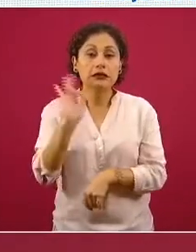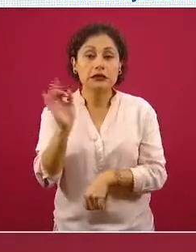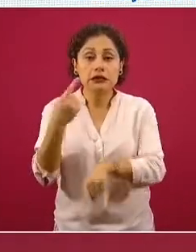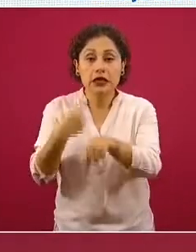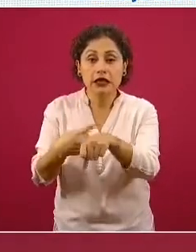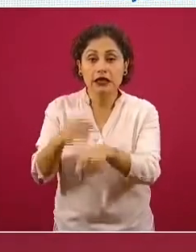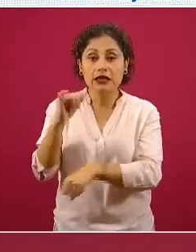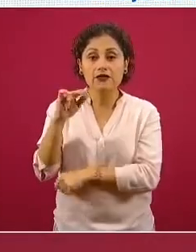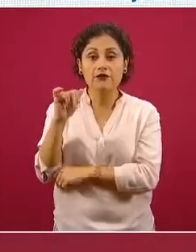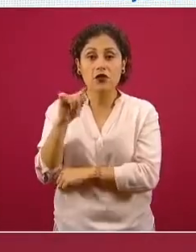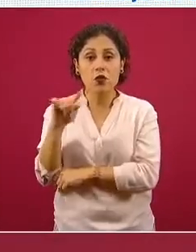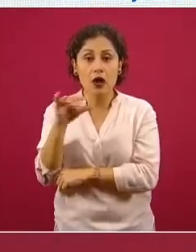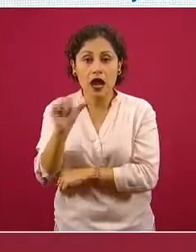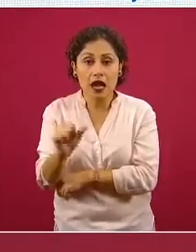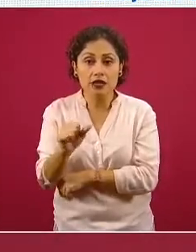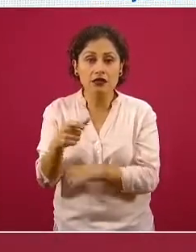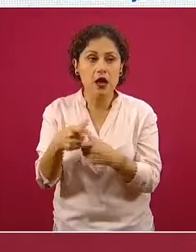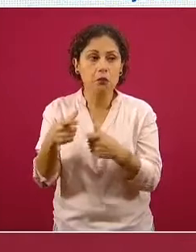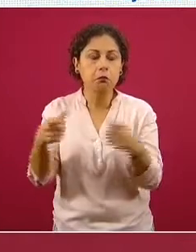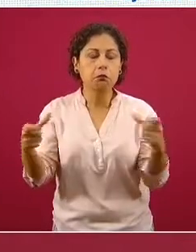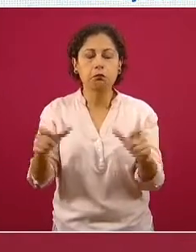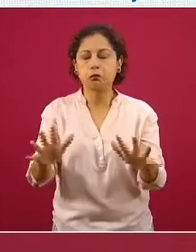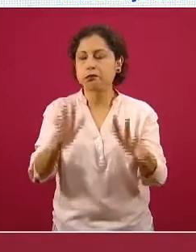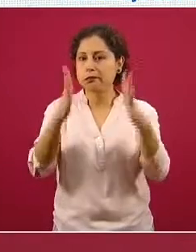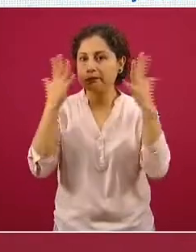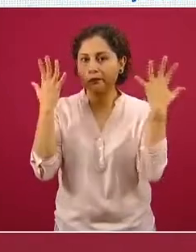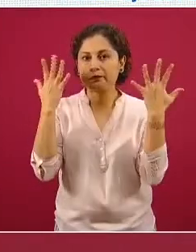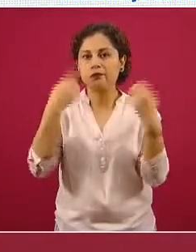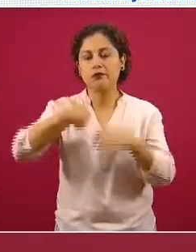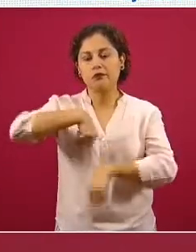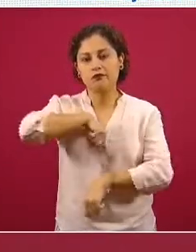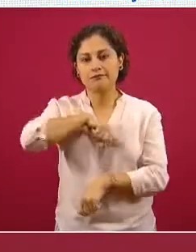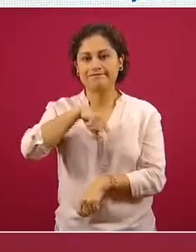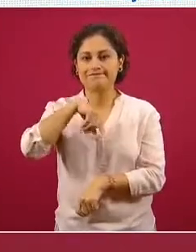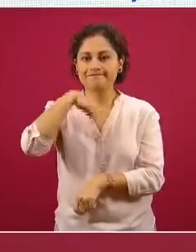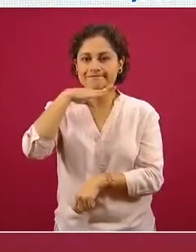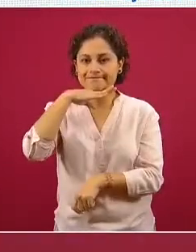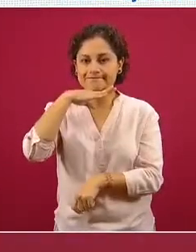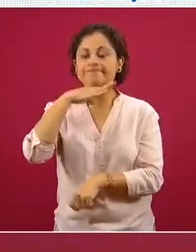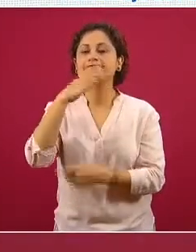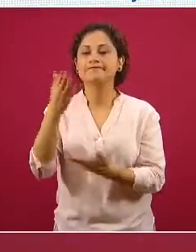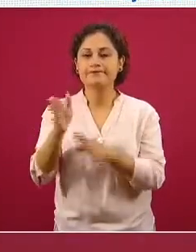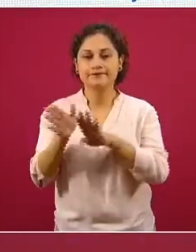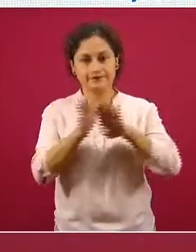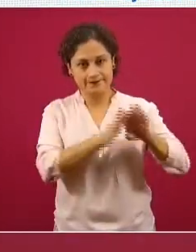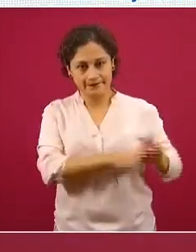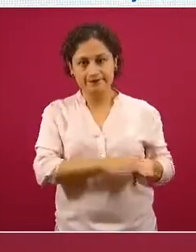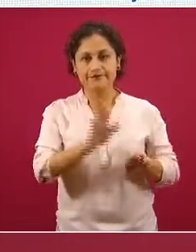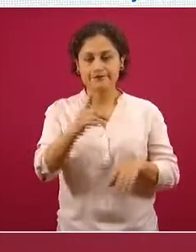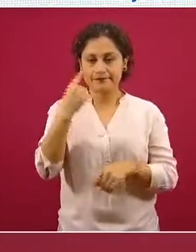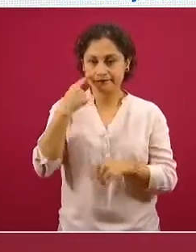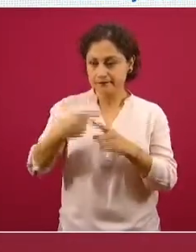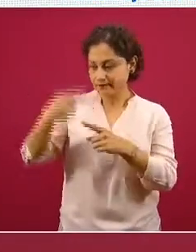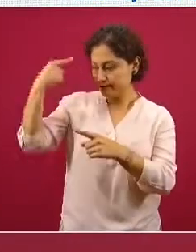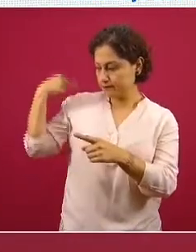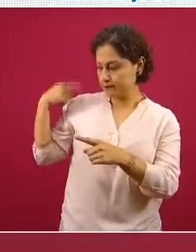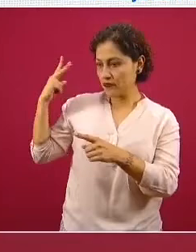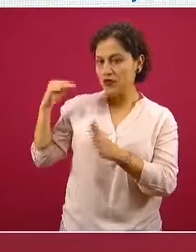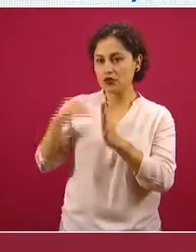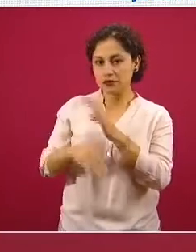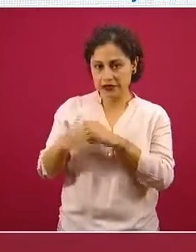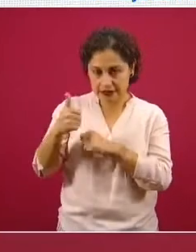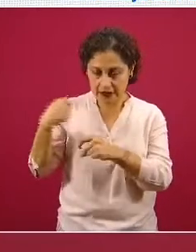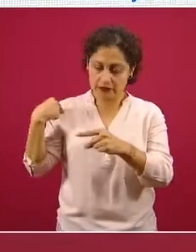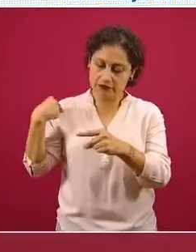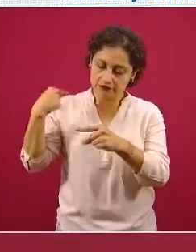Regresando a la evolución de este sistema a lo largo de todos los años que han pasado, desde el 2006 se ha ido mejorando, progresivamente